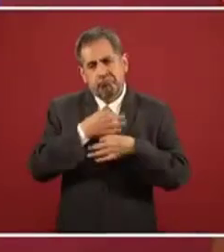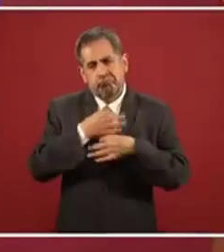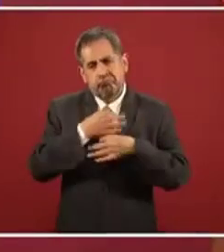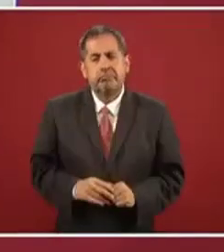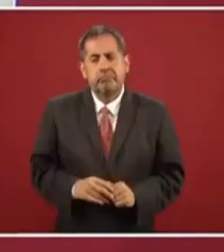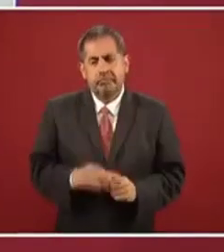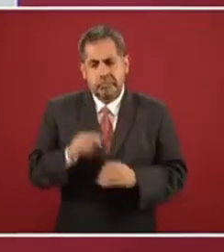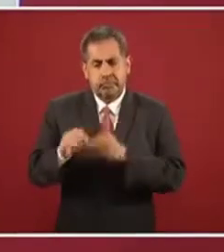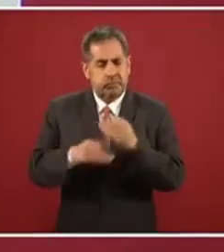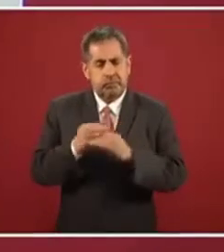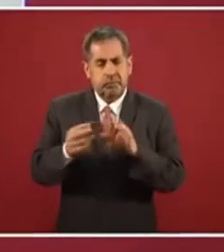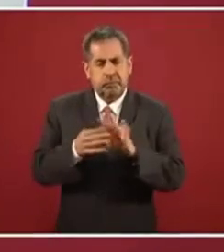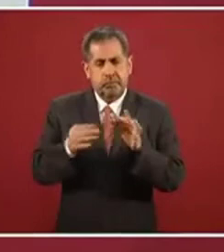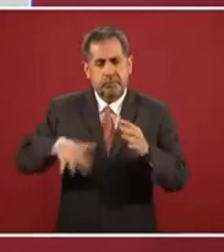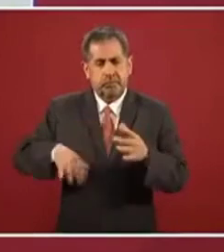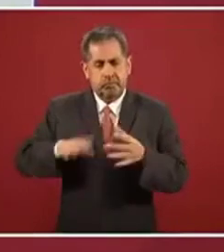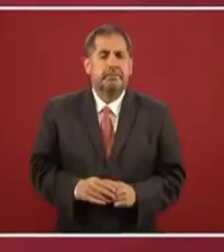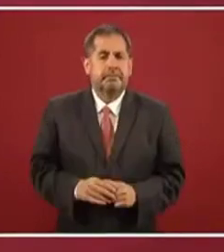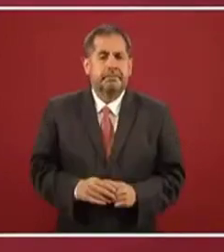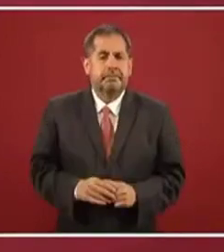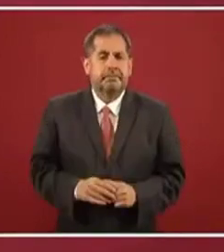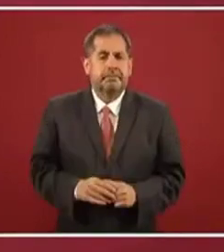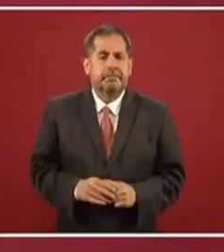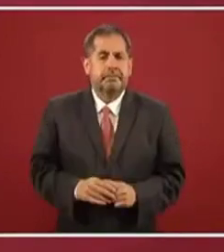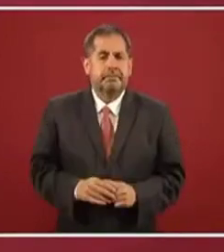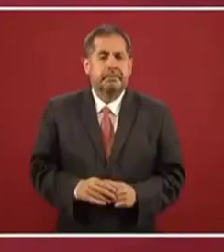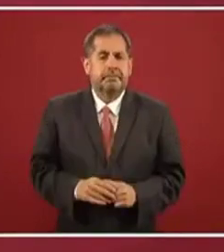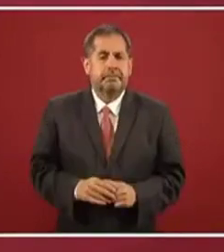Todo esto se ha logrado,